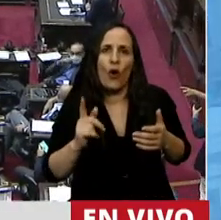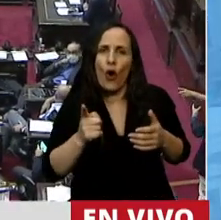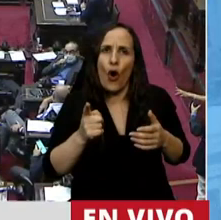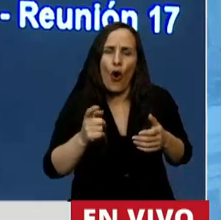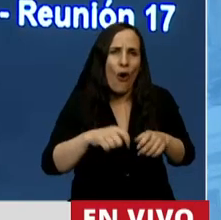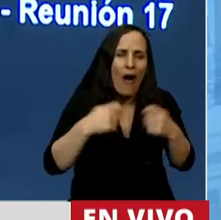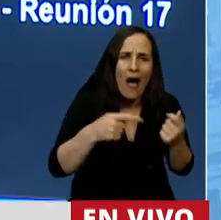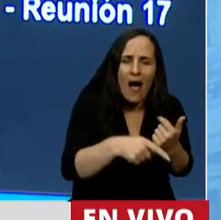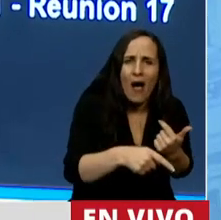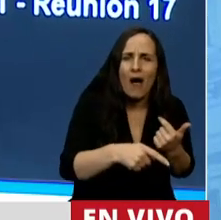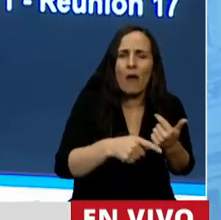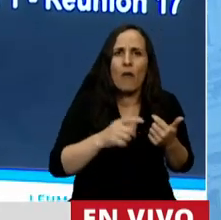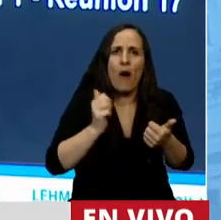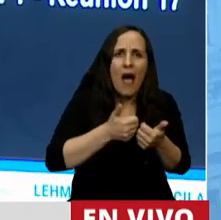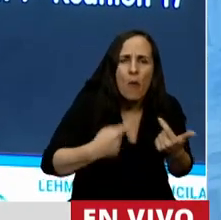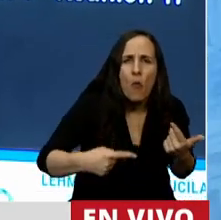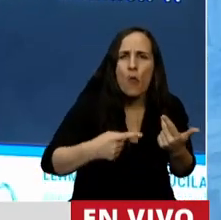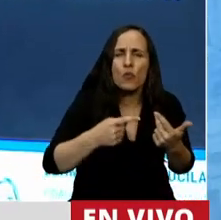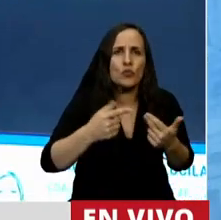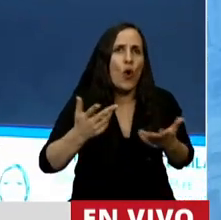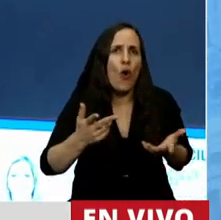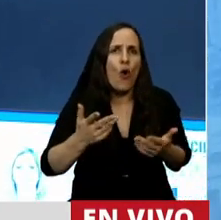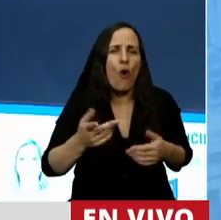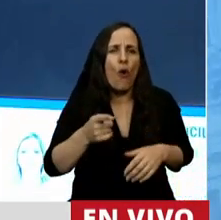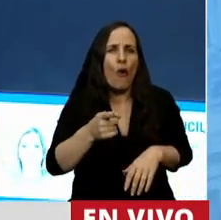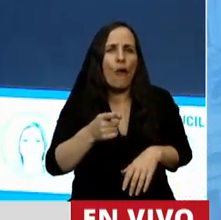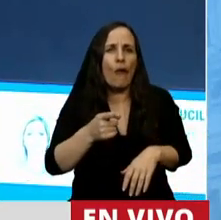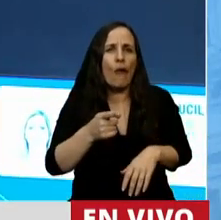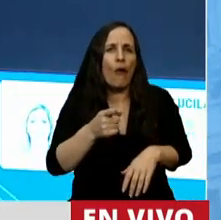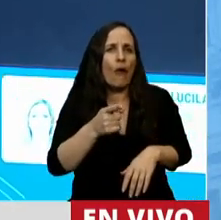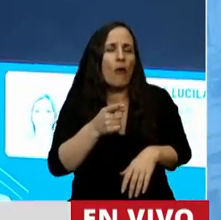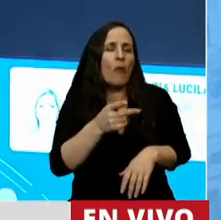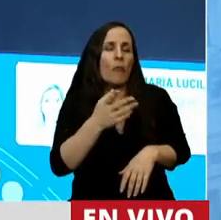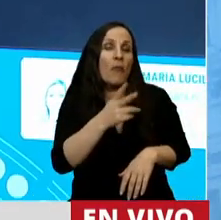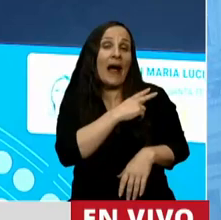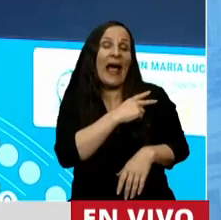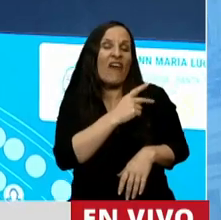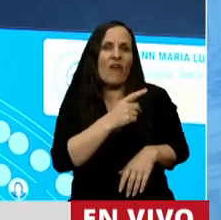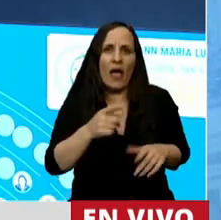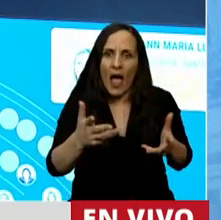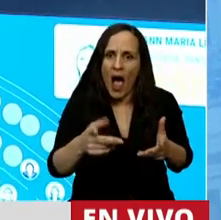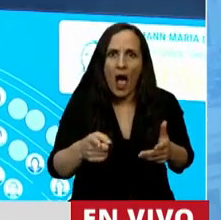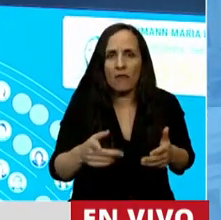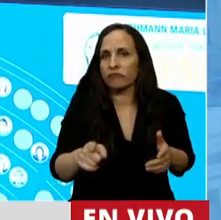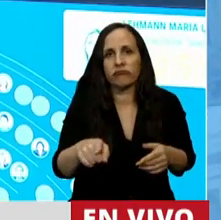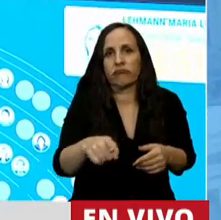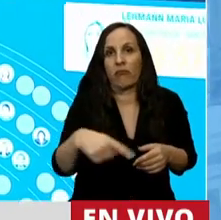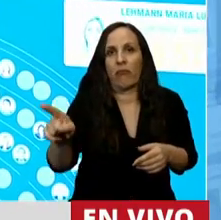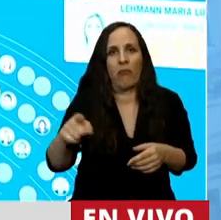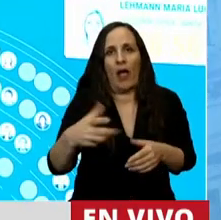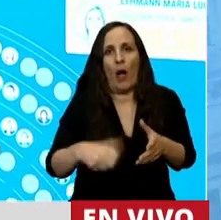desapercibidos, a jefes que deciden impulsar a sus empleadas a abortar o se quedan sin